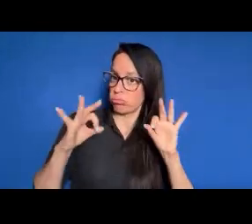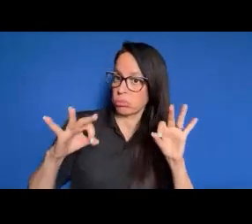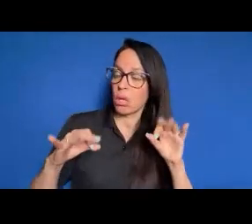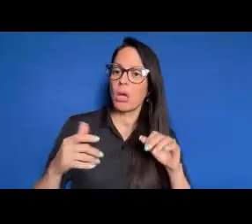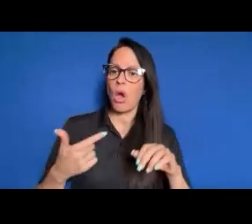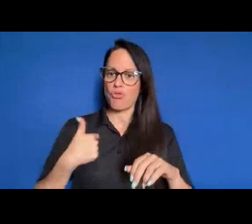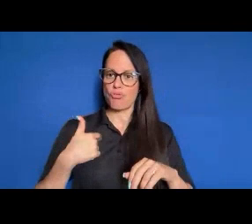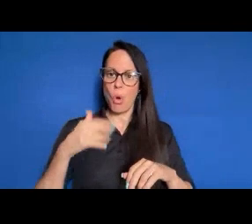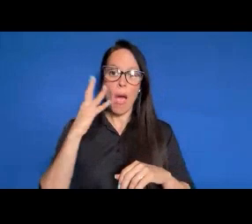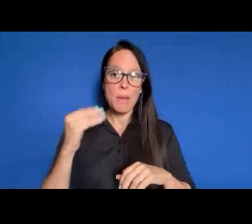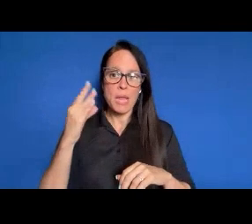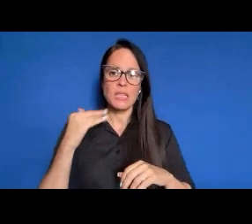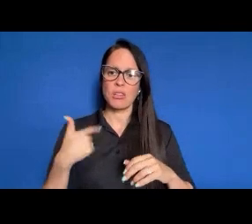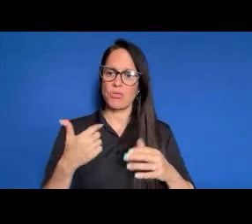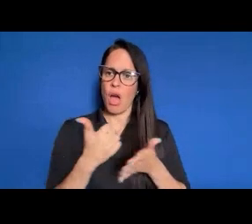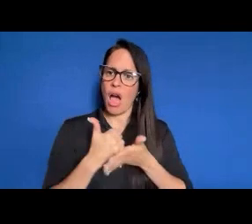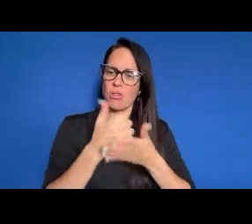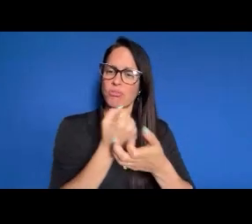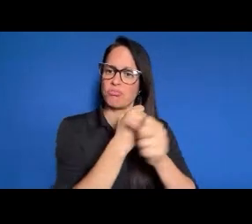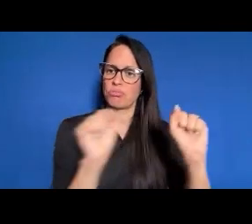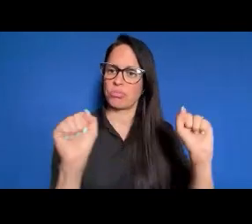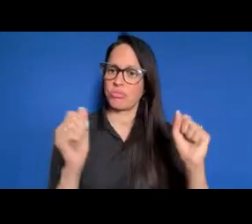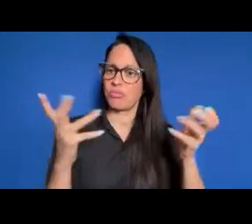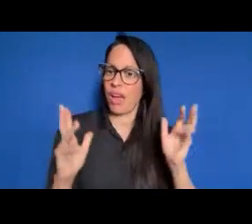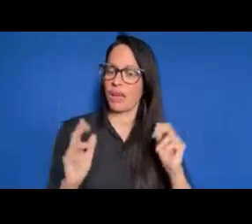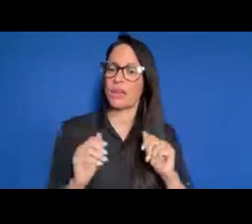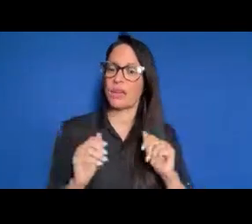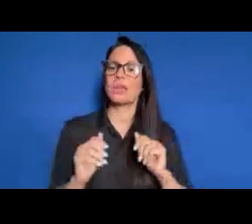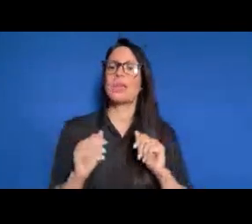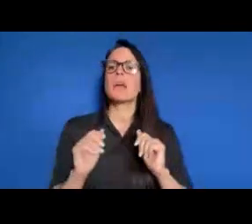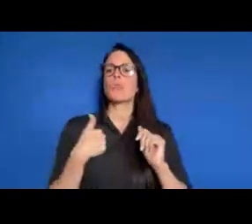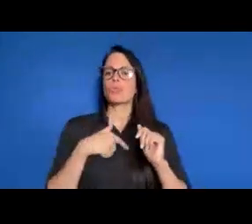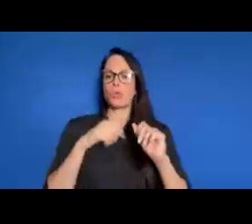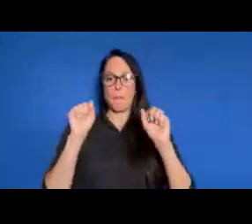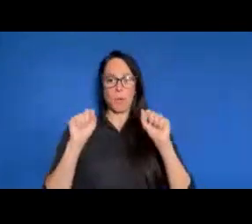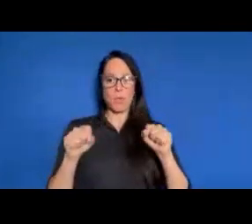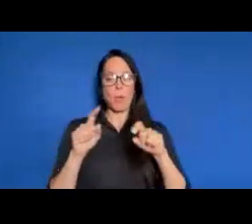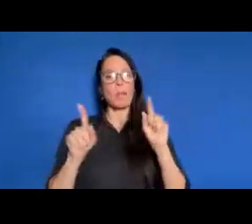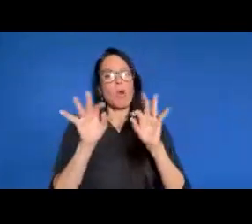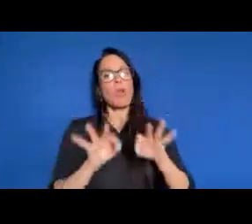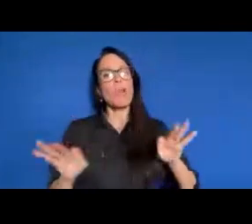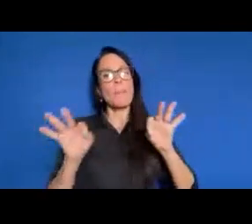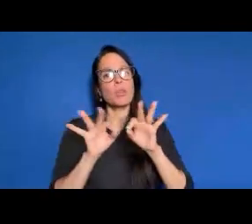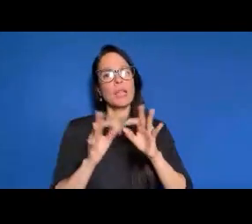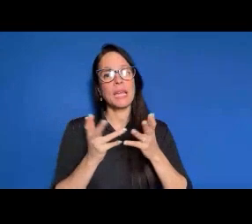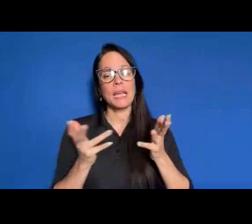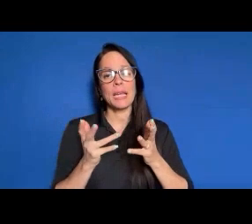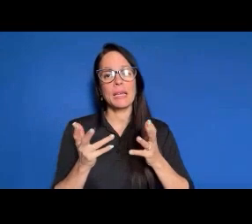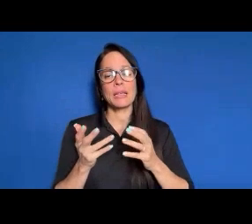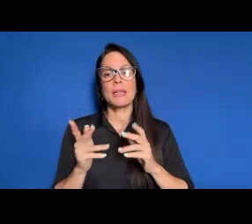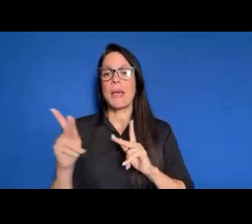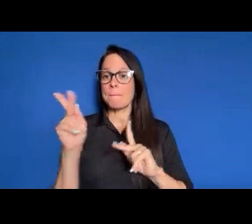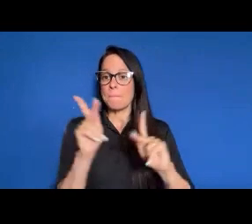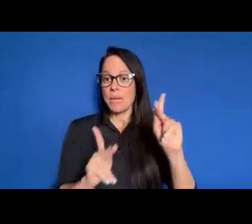Se puede, y lo importante es de traer, de que estas personas que están